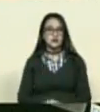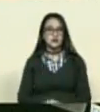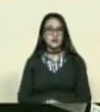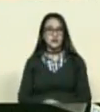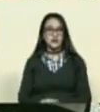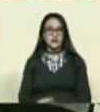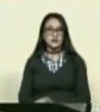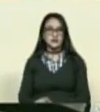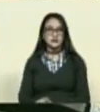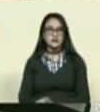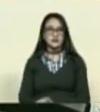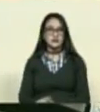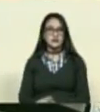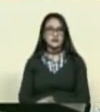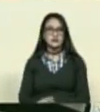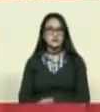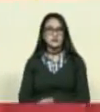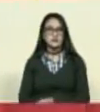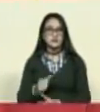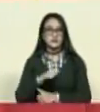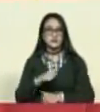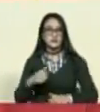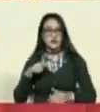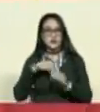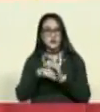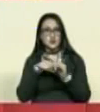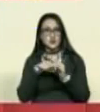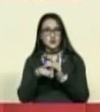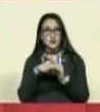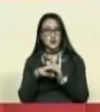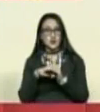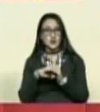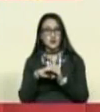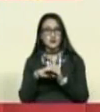Pedro Carreño. Pedro Carreño era mi instructor, imagínense ustedes.